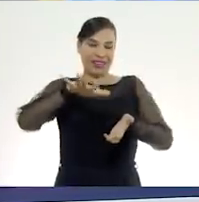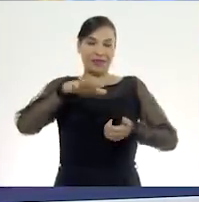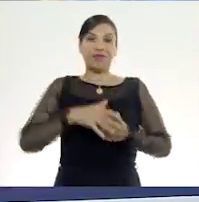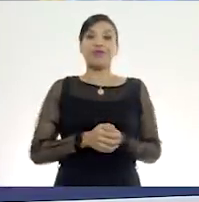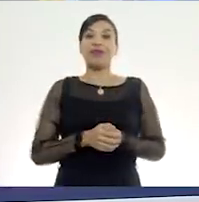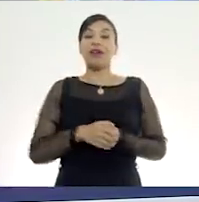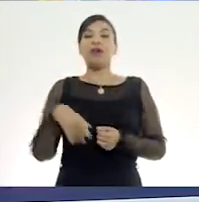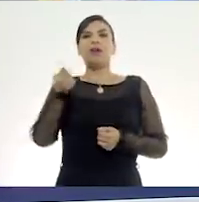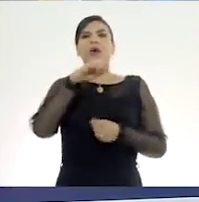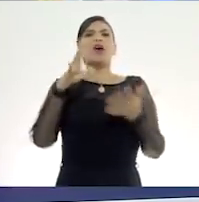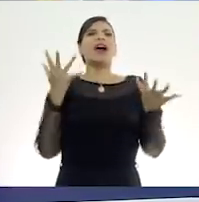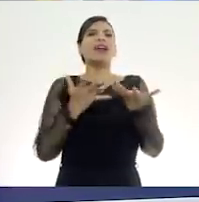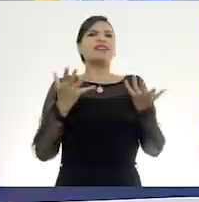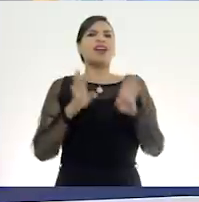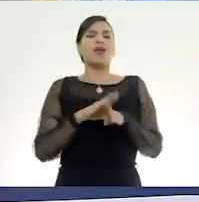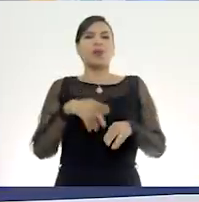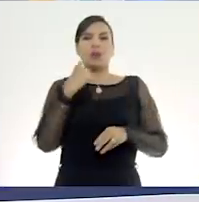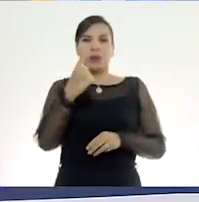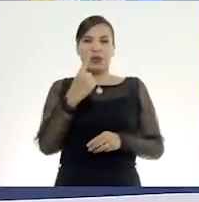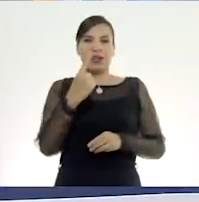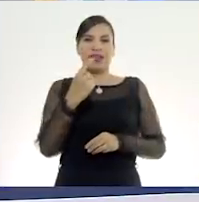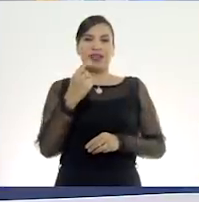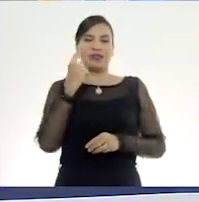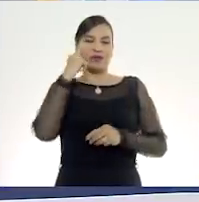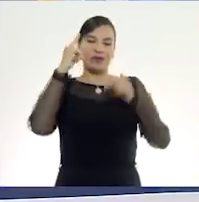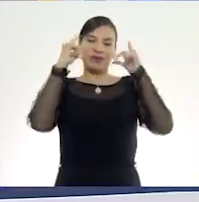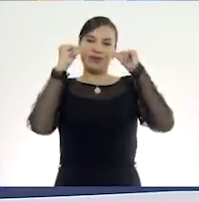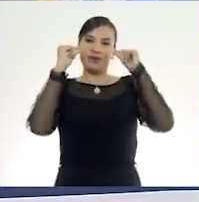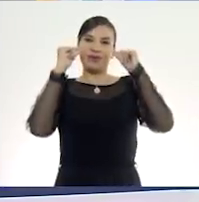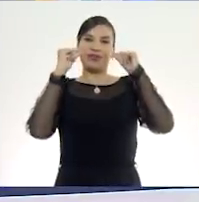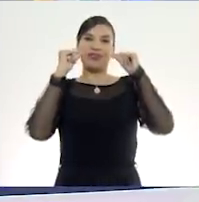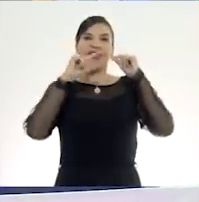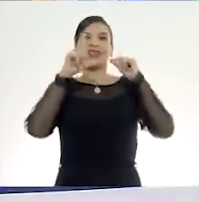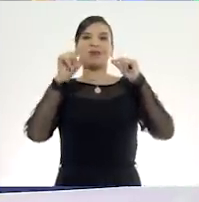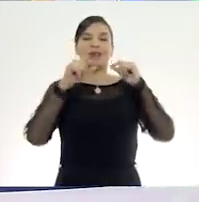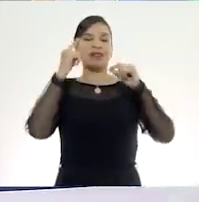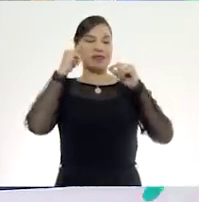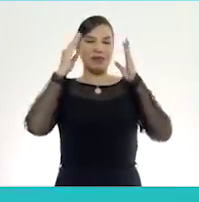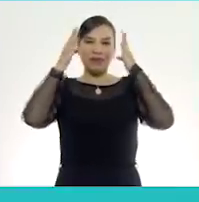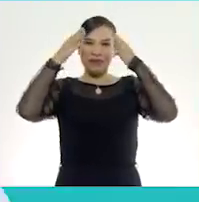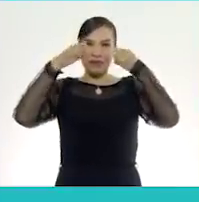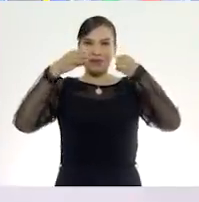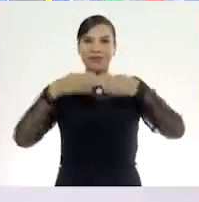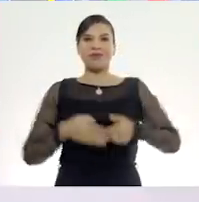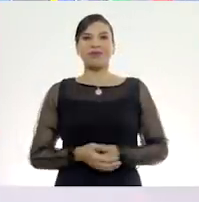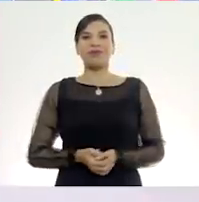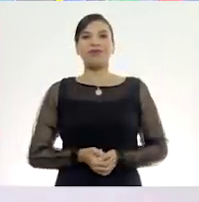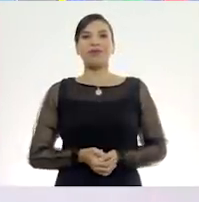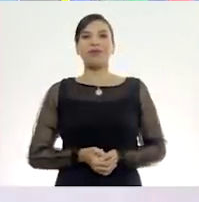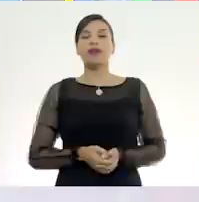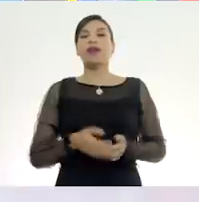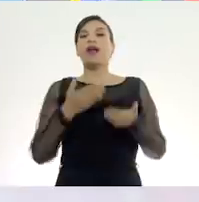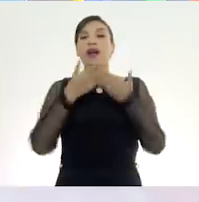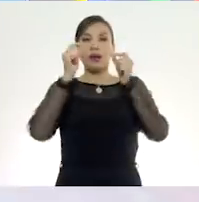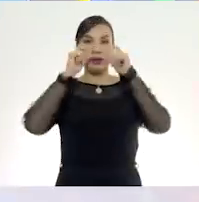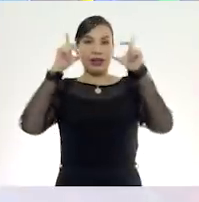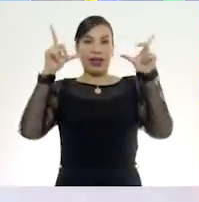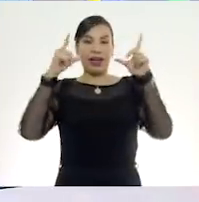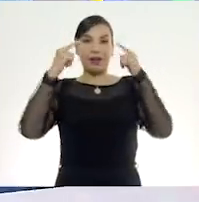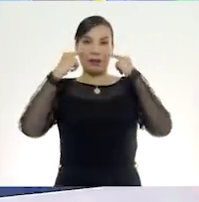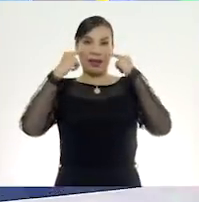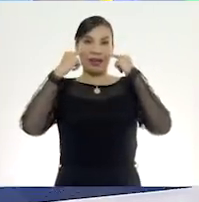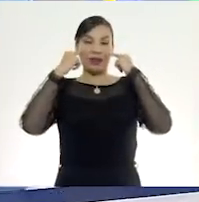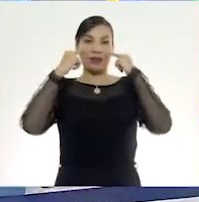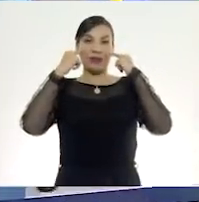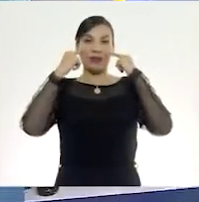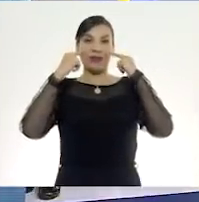Lo hacemos 1, 2, cerramos ojos y nos concentramos. Bien, vamos a abrir nuestros ojos